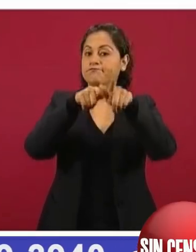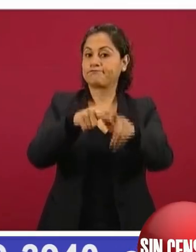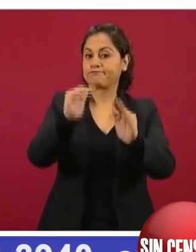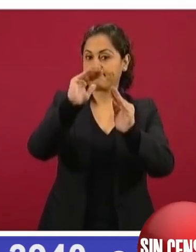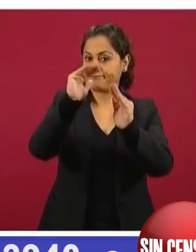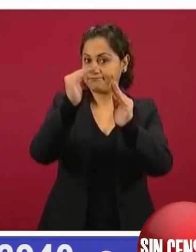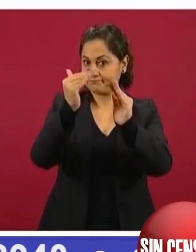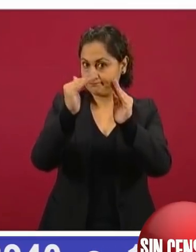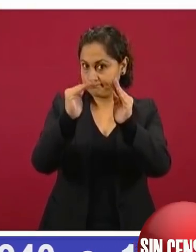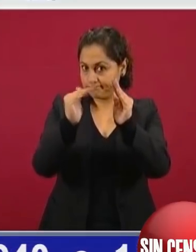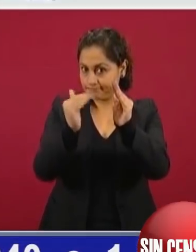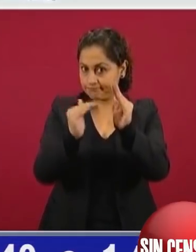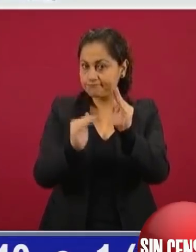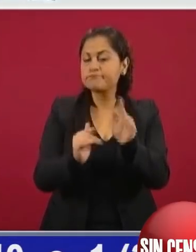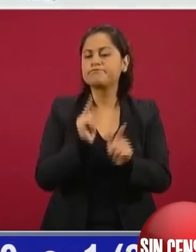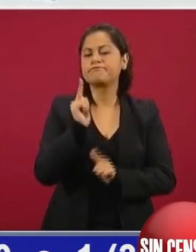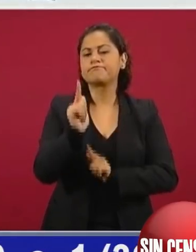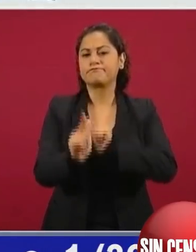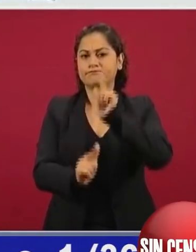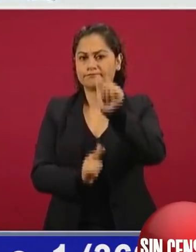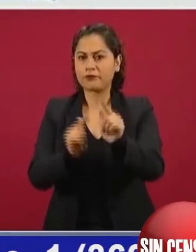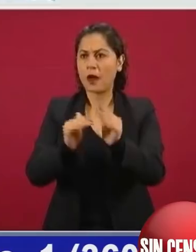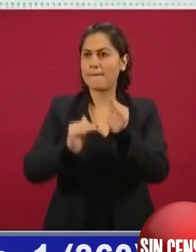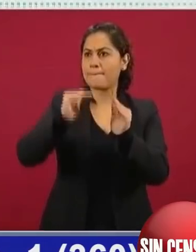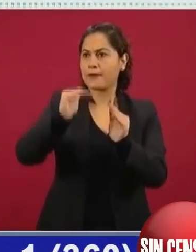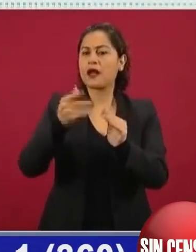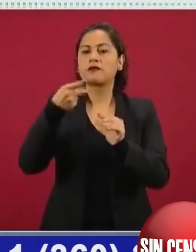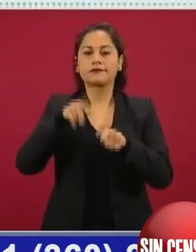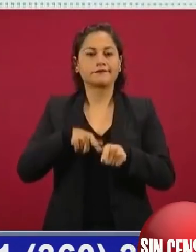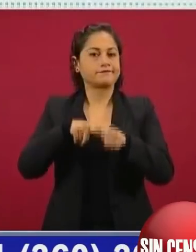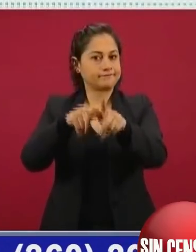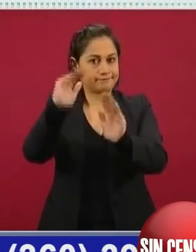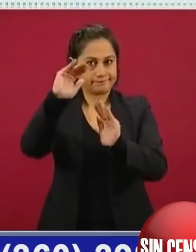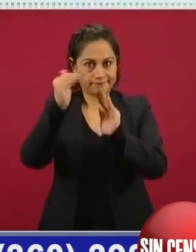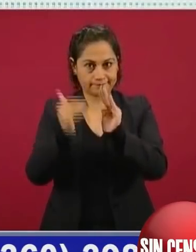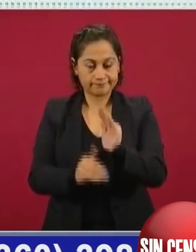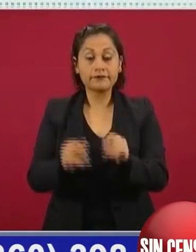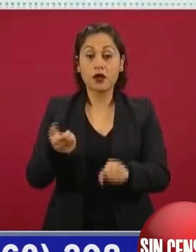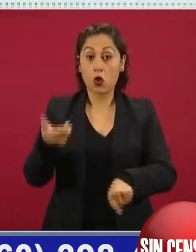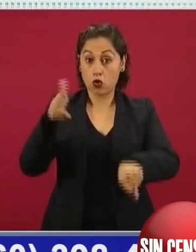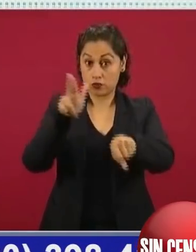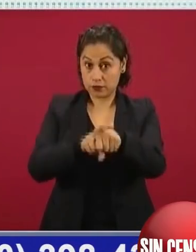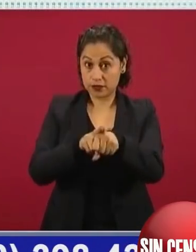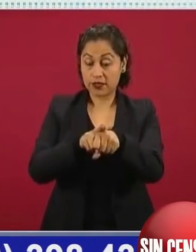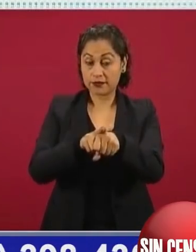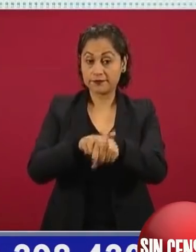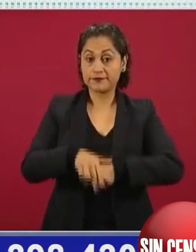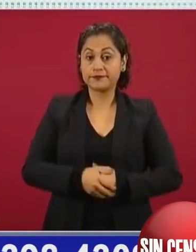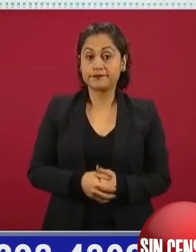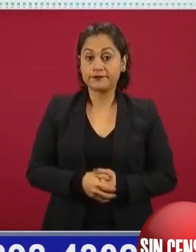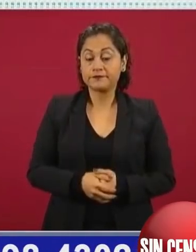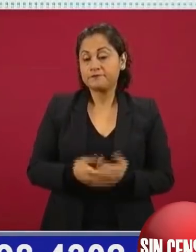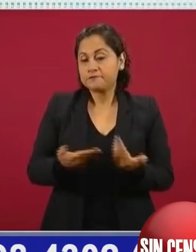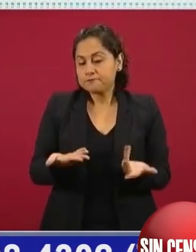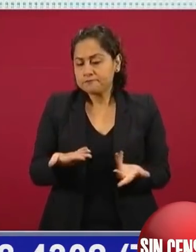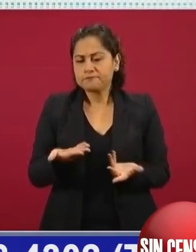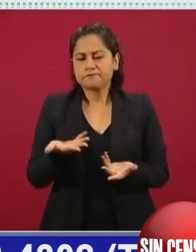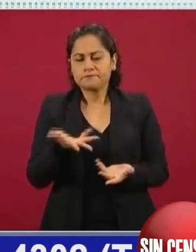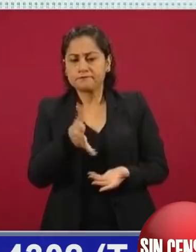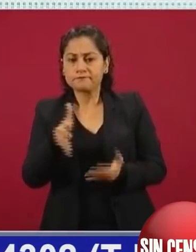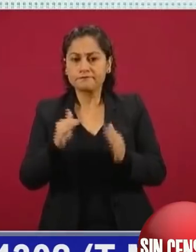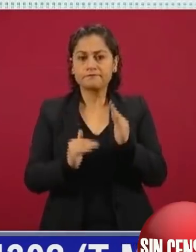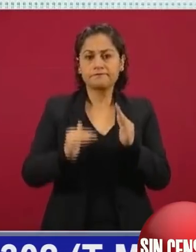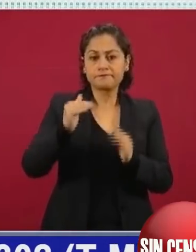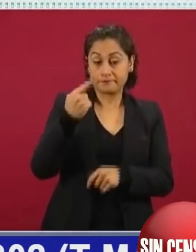descenso con algunas variaciones, pero en descenso. La siguiente. Y la hospitalización con cargas mínimas. Es importante